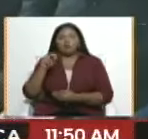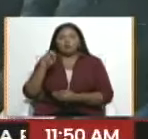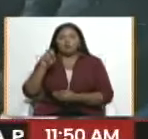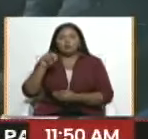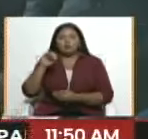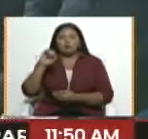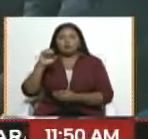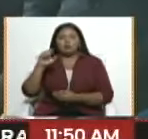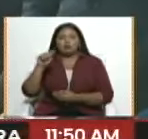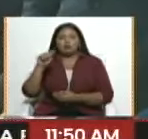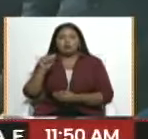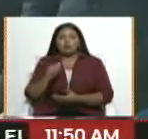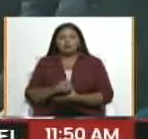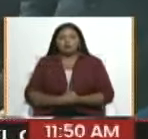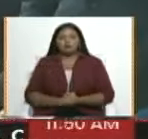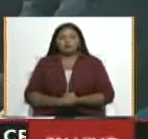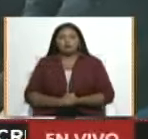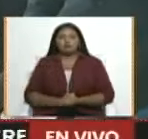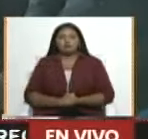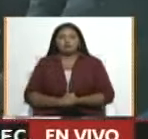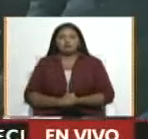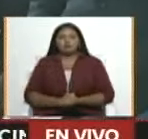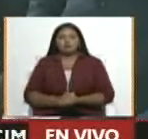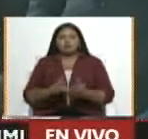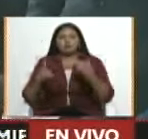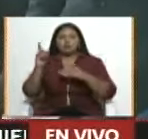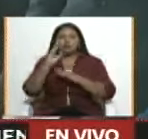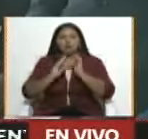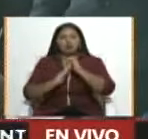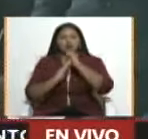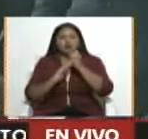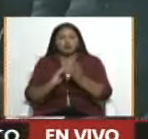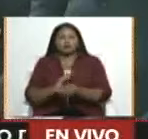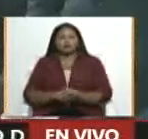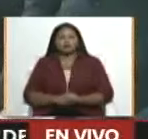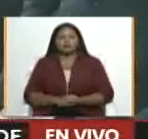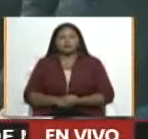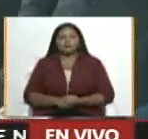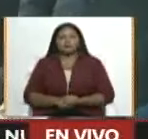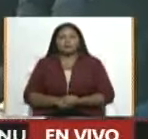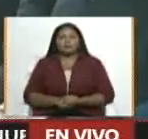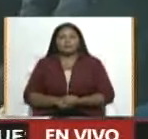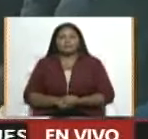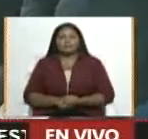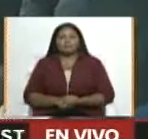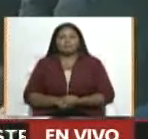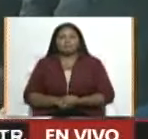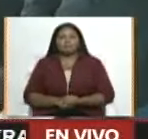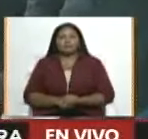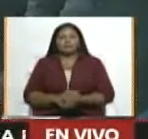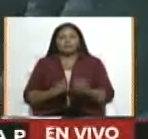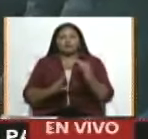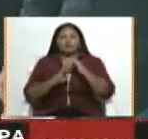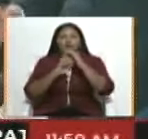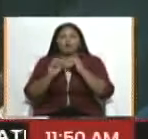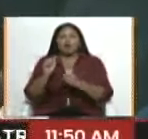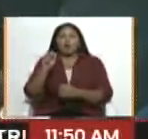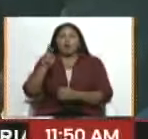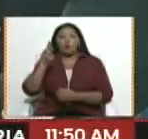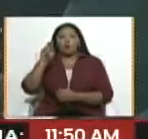Estéfano, rectora, doctora, y la rectora Aura Rosa,